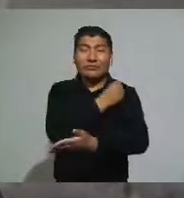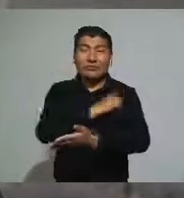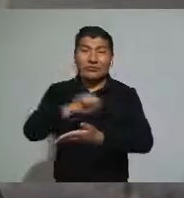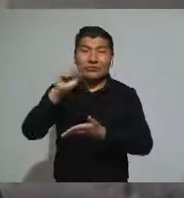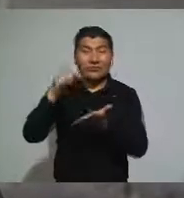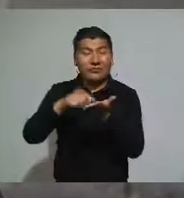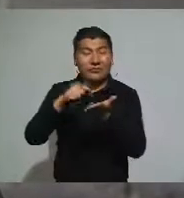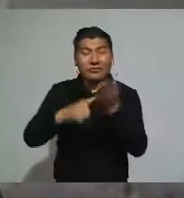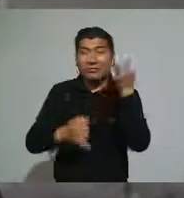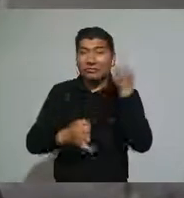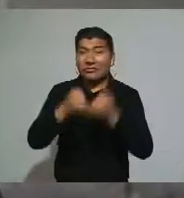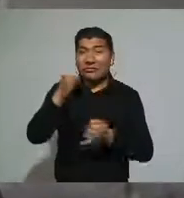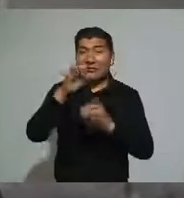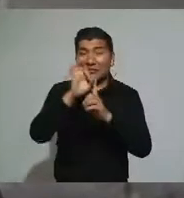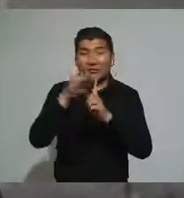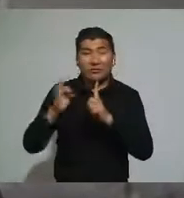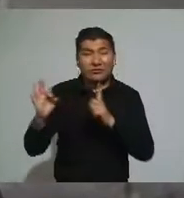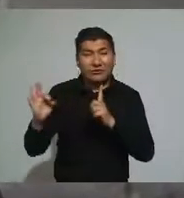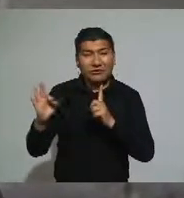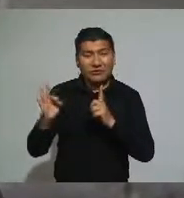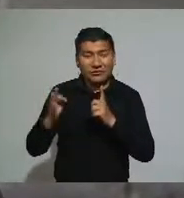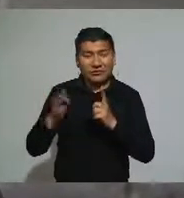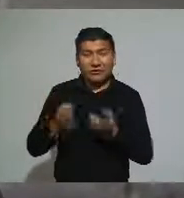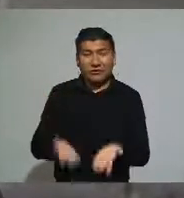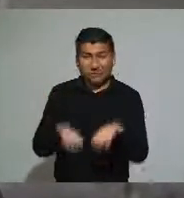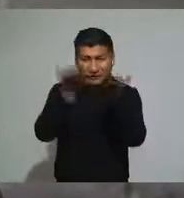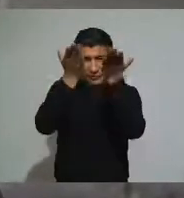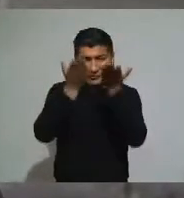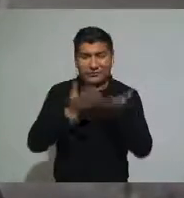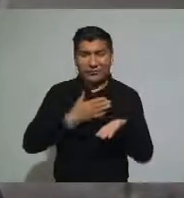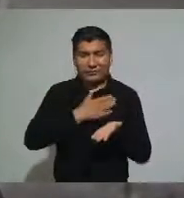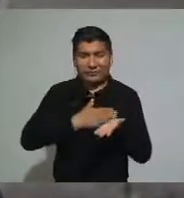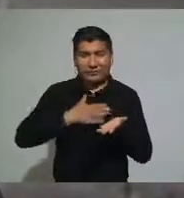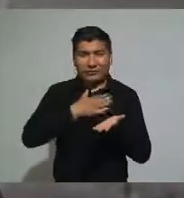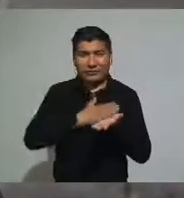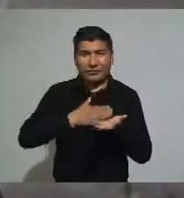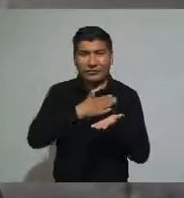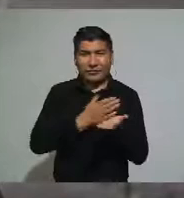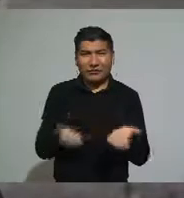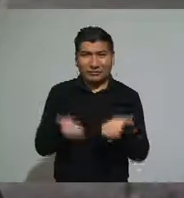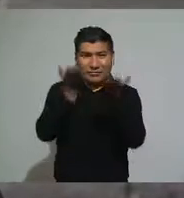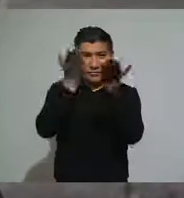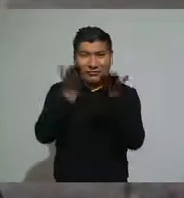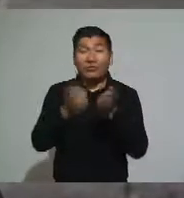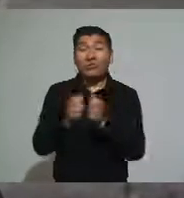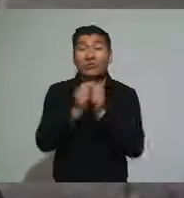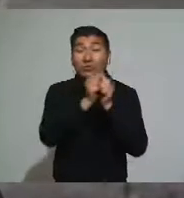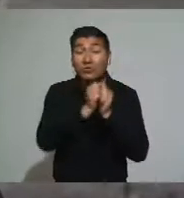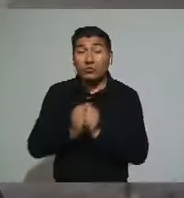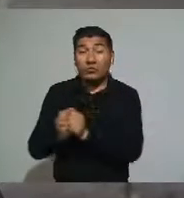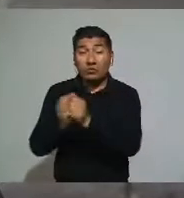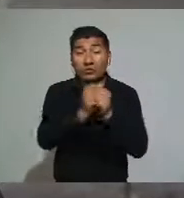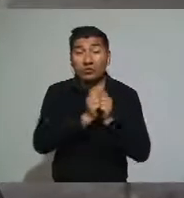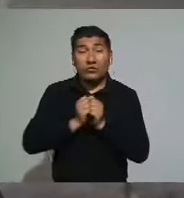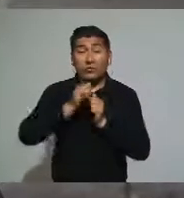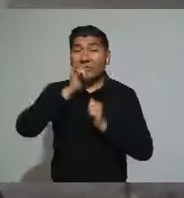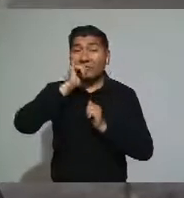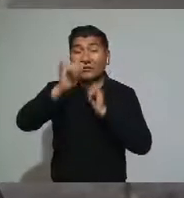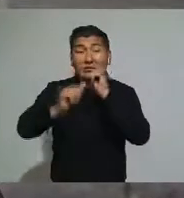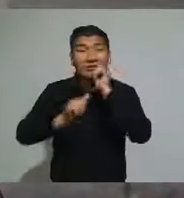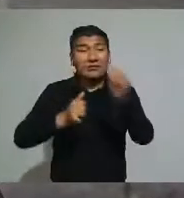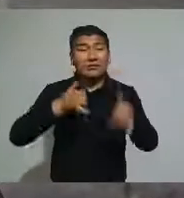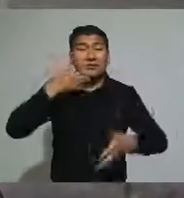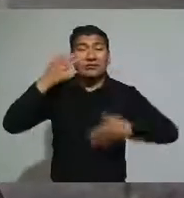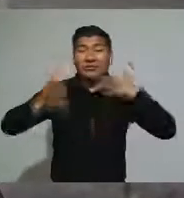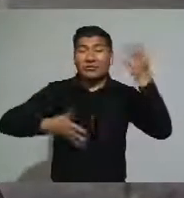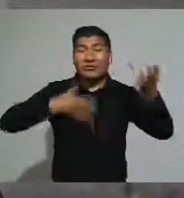con esta última estrofa, poniéndonos de pie, por favor. Juntos, griten de